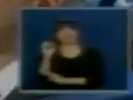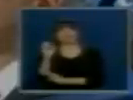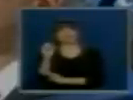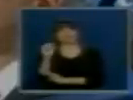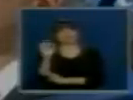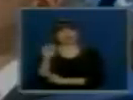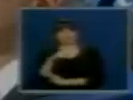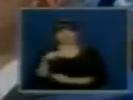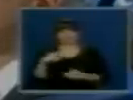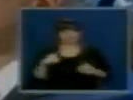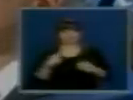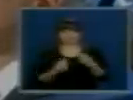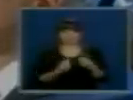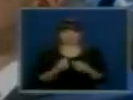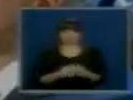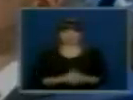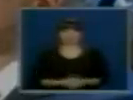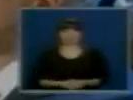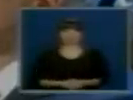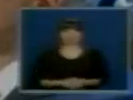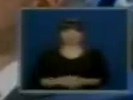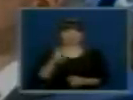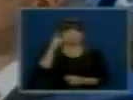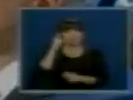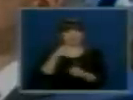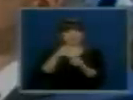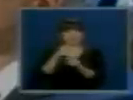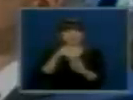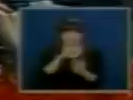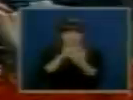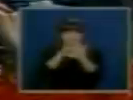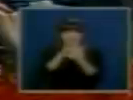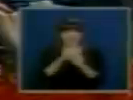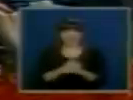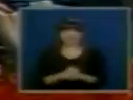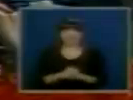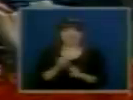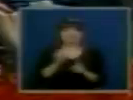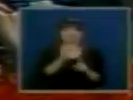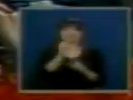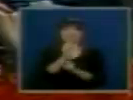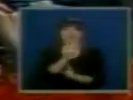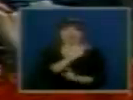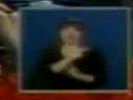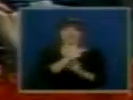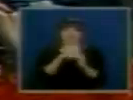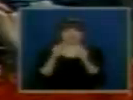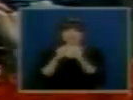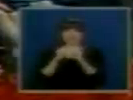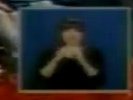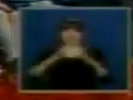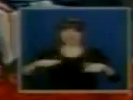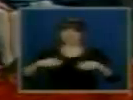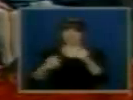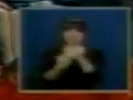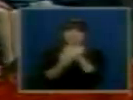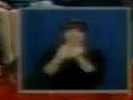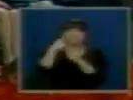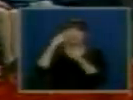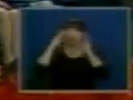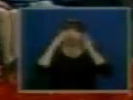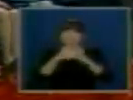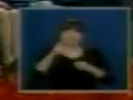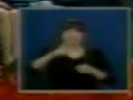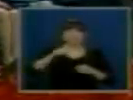Pienso y me estremezco ante el drama de las jefas de hogar que no encuentran asistencia para atender las necesidades de sus hijas e